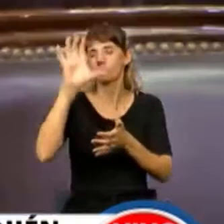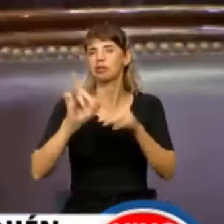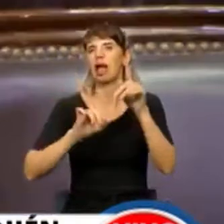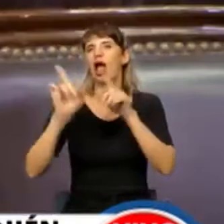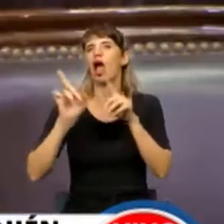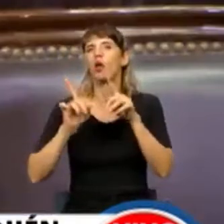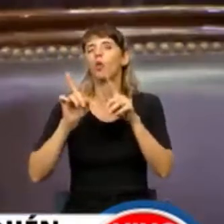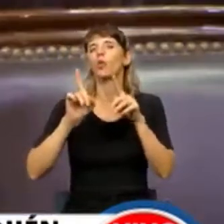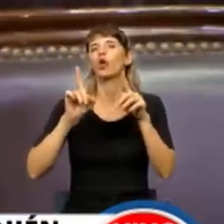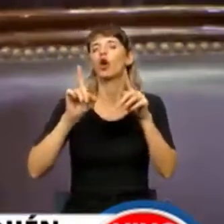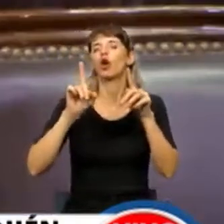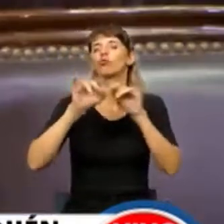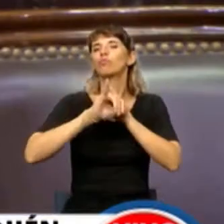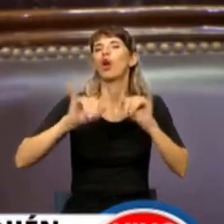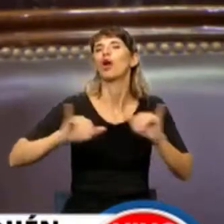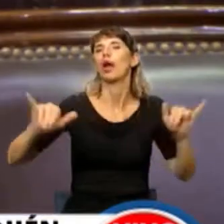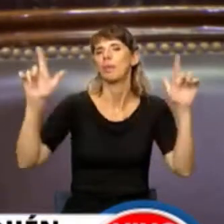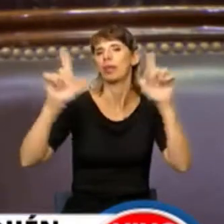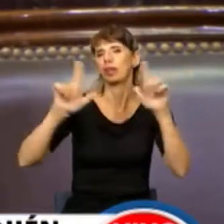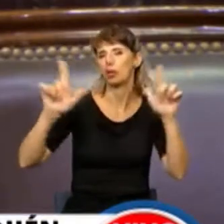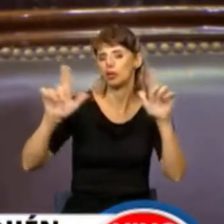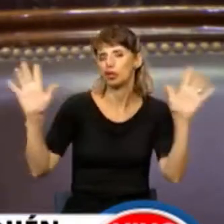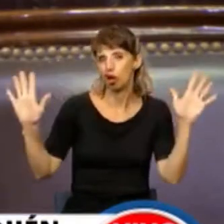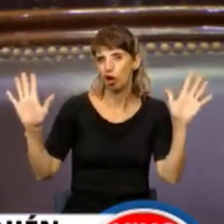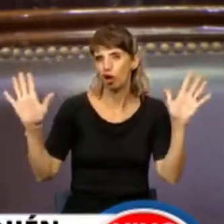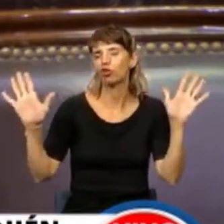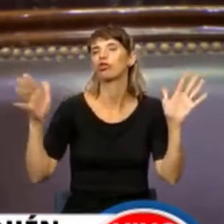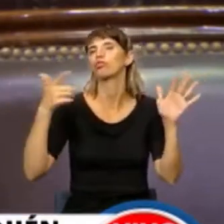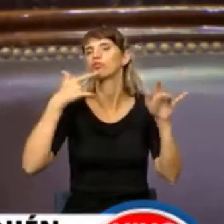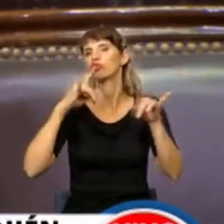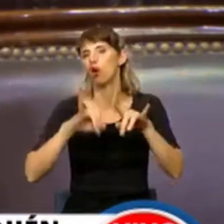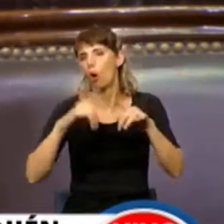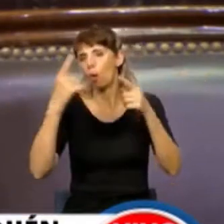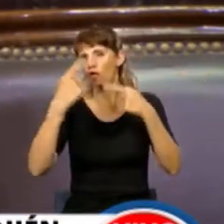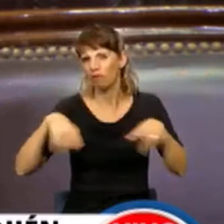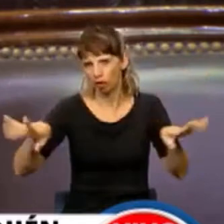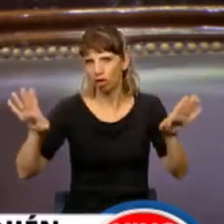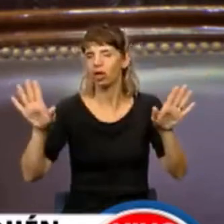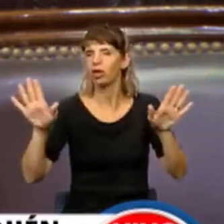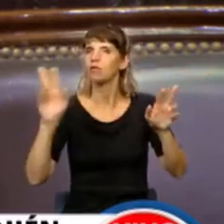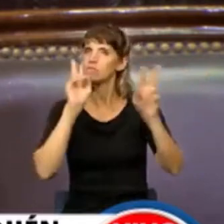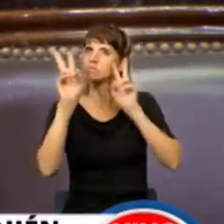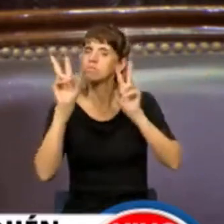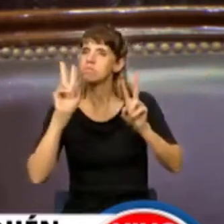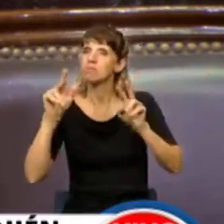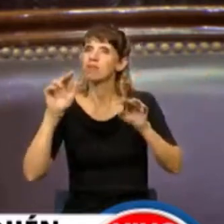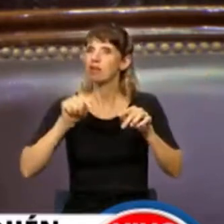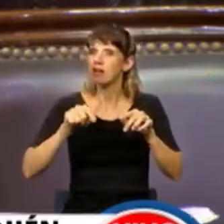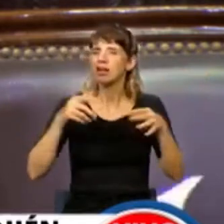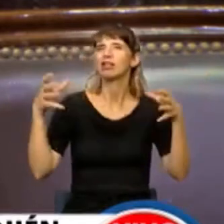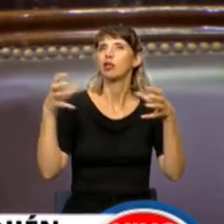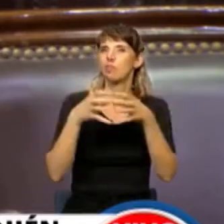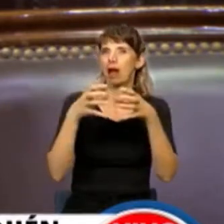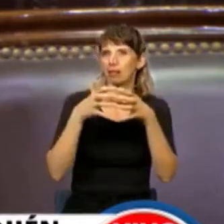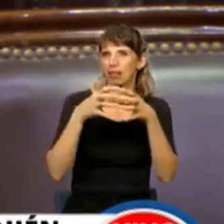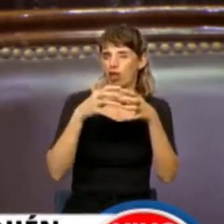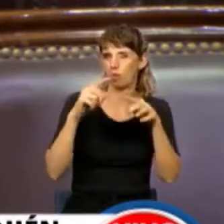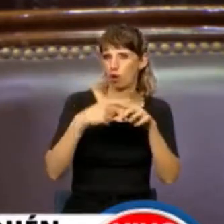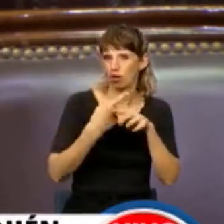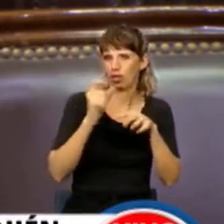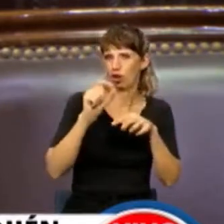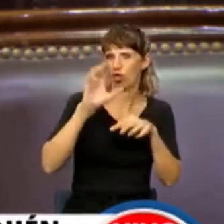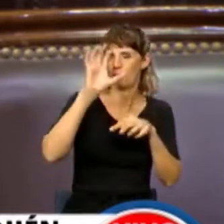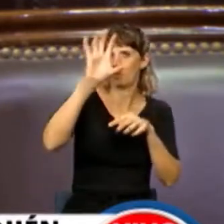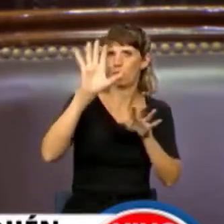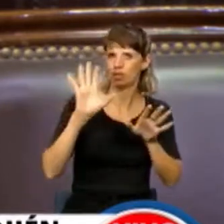espectáculos. Esta banca trata siempre de, y este partido provincial siempre ha trabajado de manera